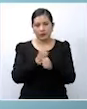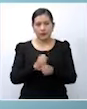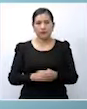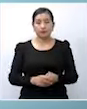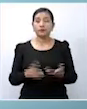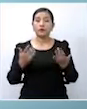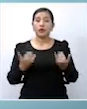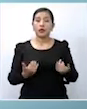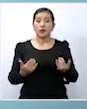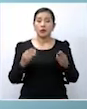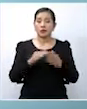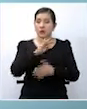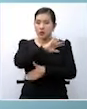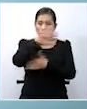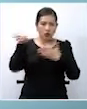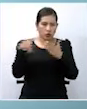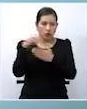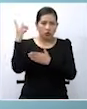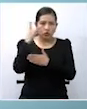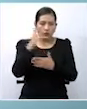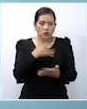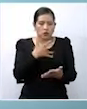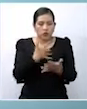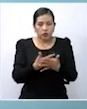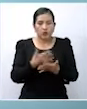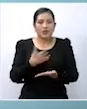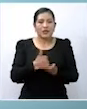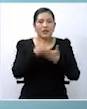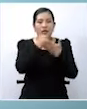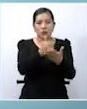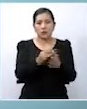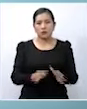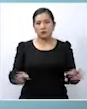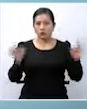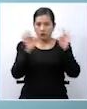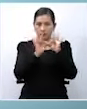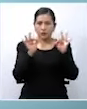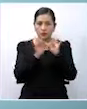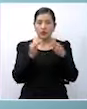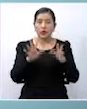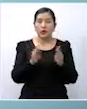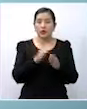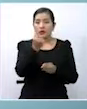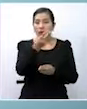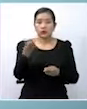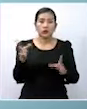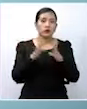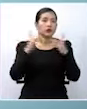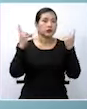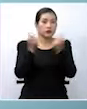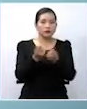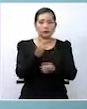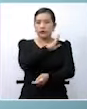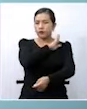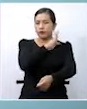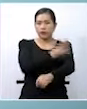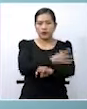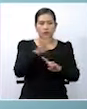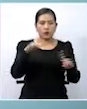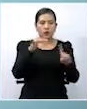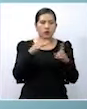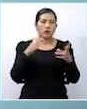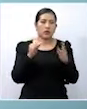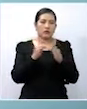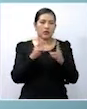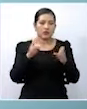En estos momentos, la solidaridad de todo el país es lo que vale. Uno de los departamentos que está siendo fuertemente golpeado por estos desbordes